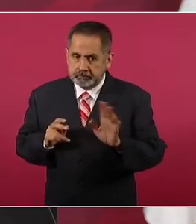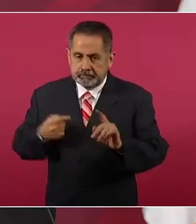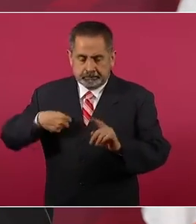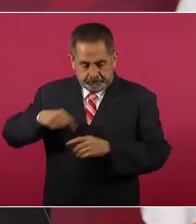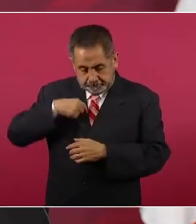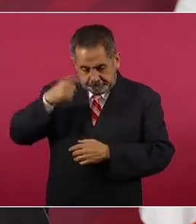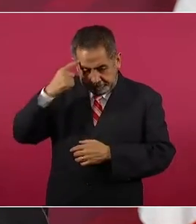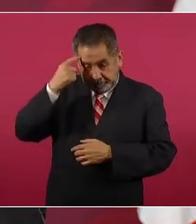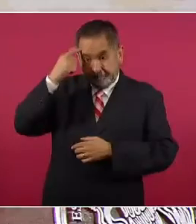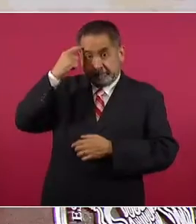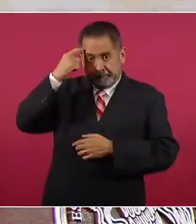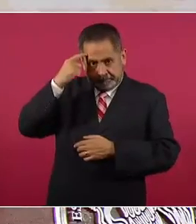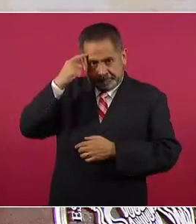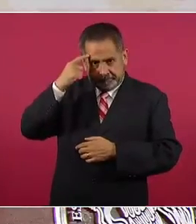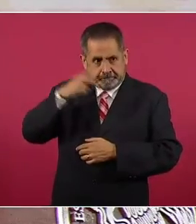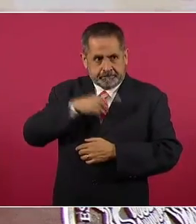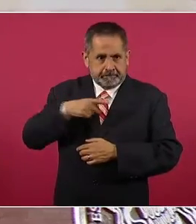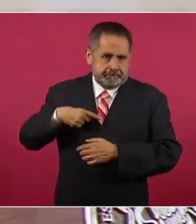tendríamos que